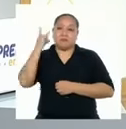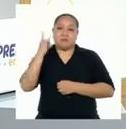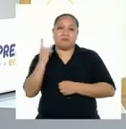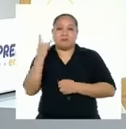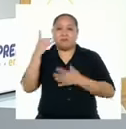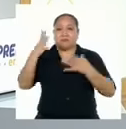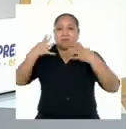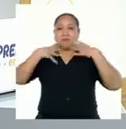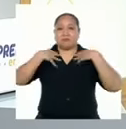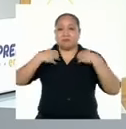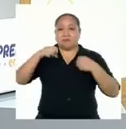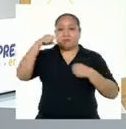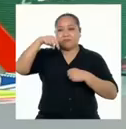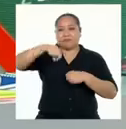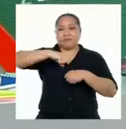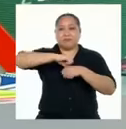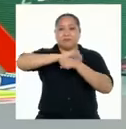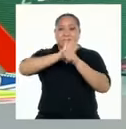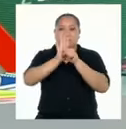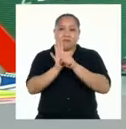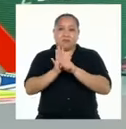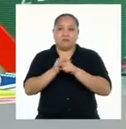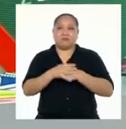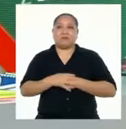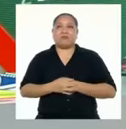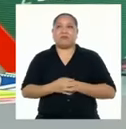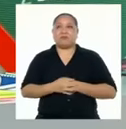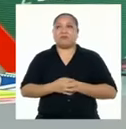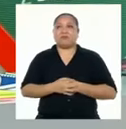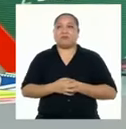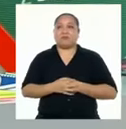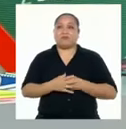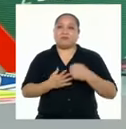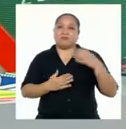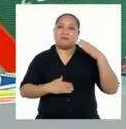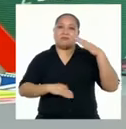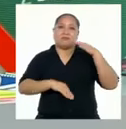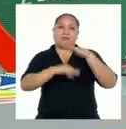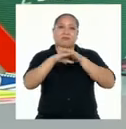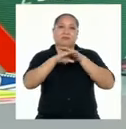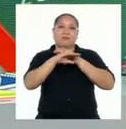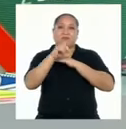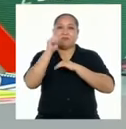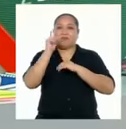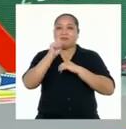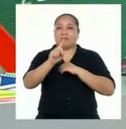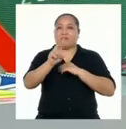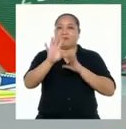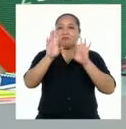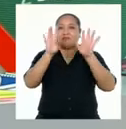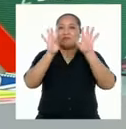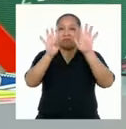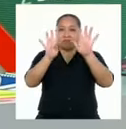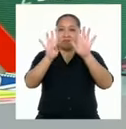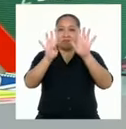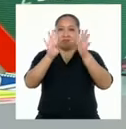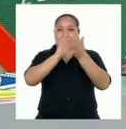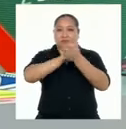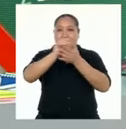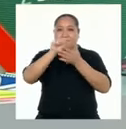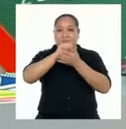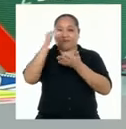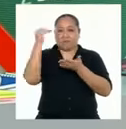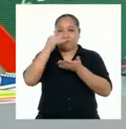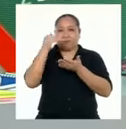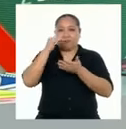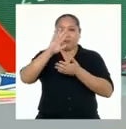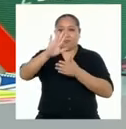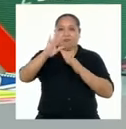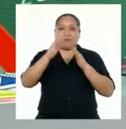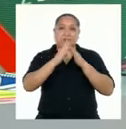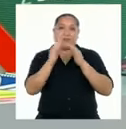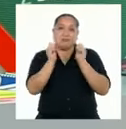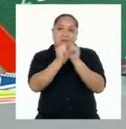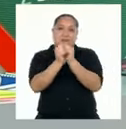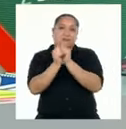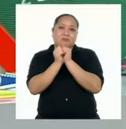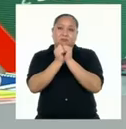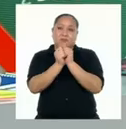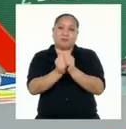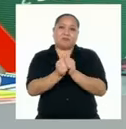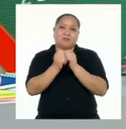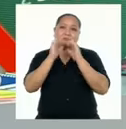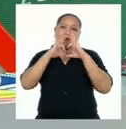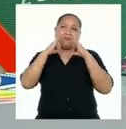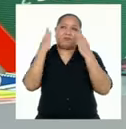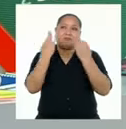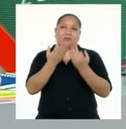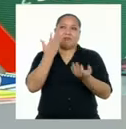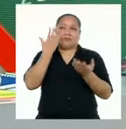al COVID-19. Ya se cumplen 9 meses en que estudias desde casa, al lado de tu familia, y